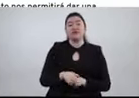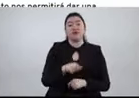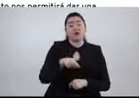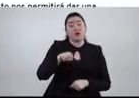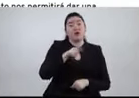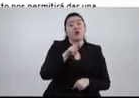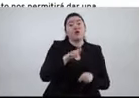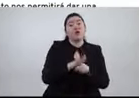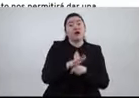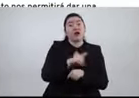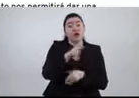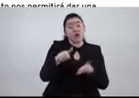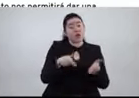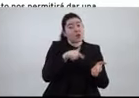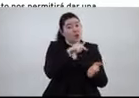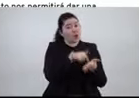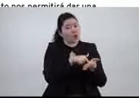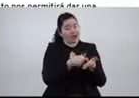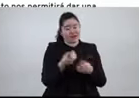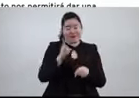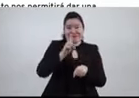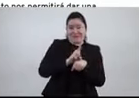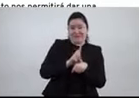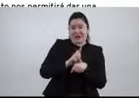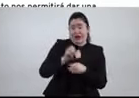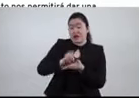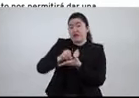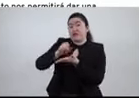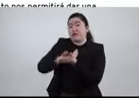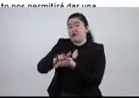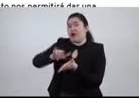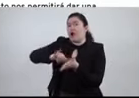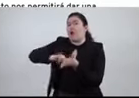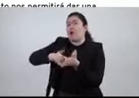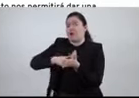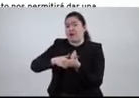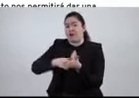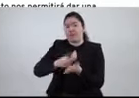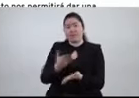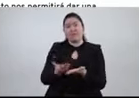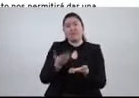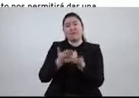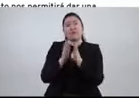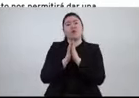asignada una unidad vacunadora, un día y una hora de cita de vacunación. Les pedimos que ingresen al sitio a